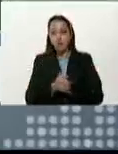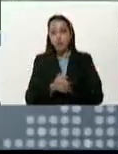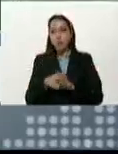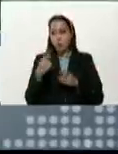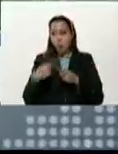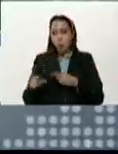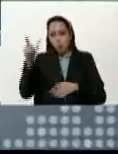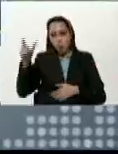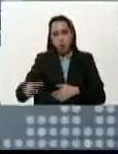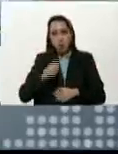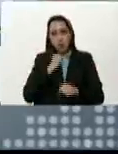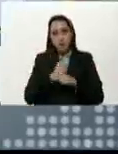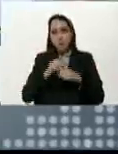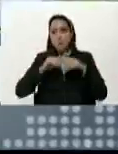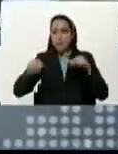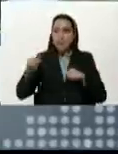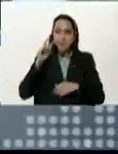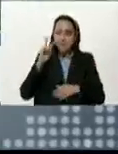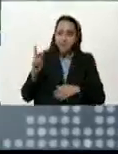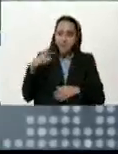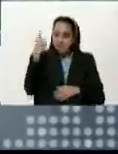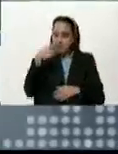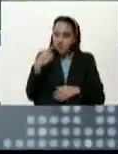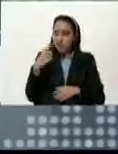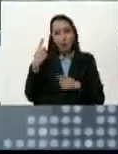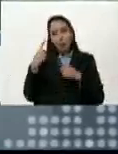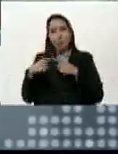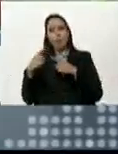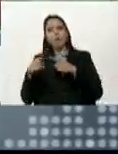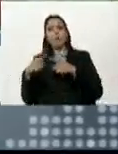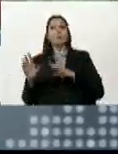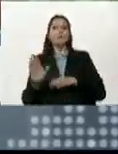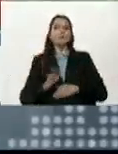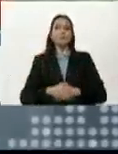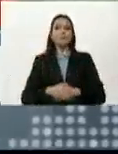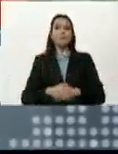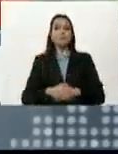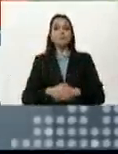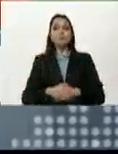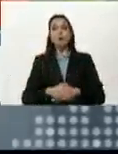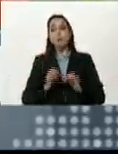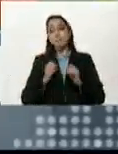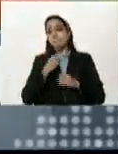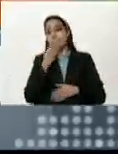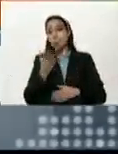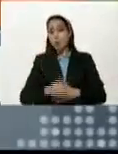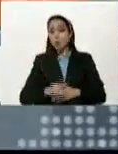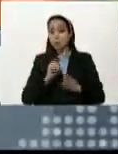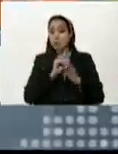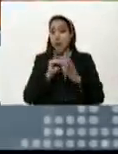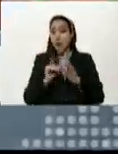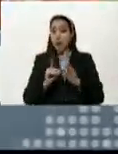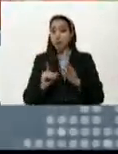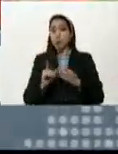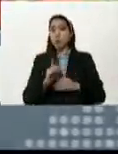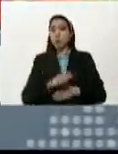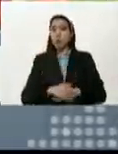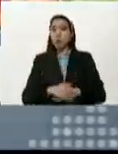le viví en la cara pero no eras tú es otro origen drive bueno miren este dato